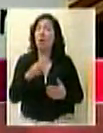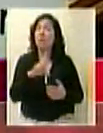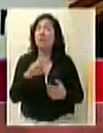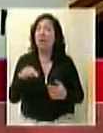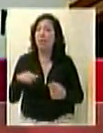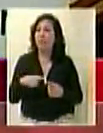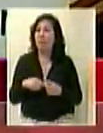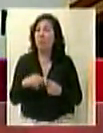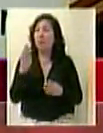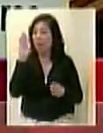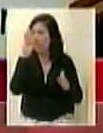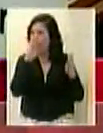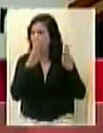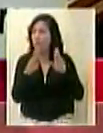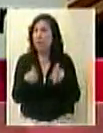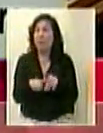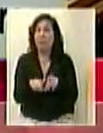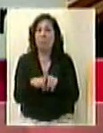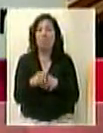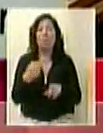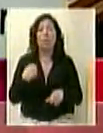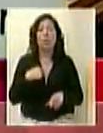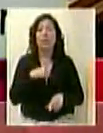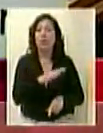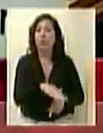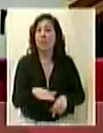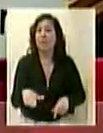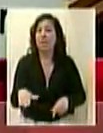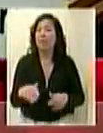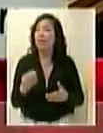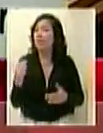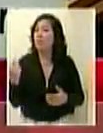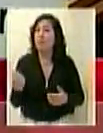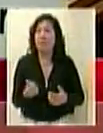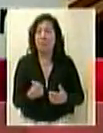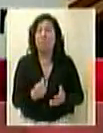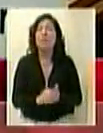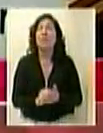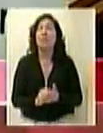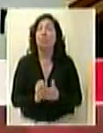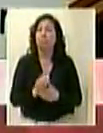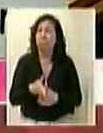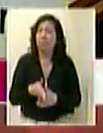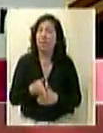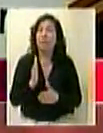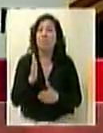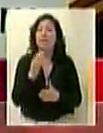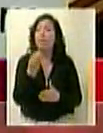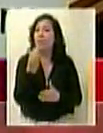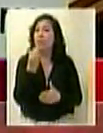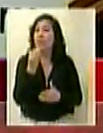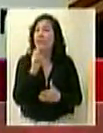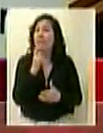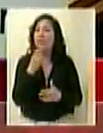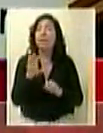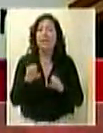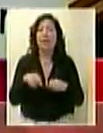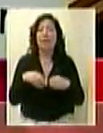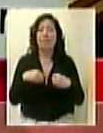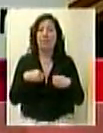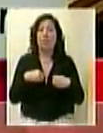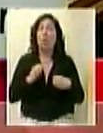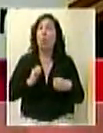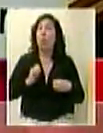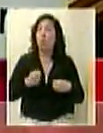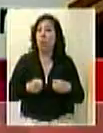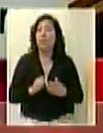Humala, una preocupación también por nuestros niños, a que inmediatamente ingrese la demanda de alimentos y sea admitida, el juez